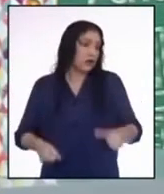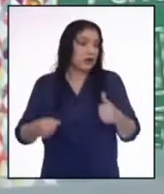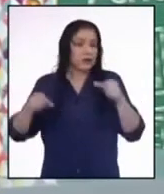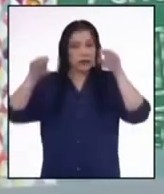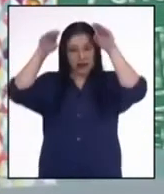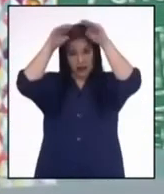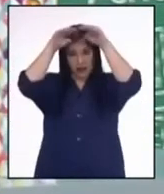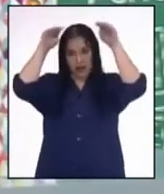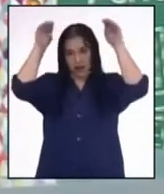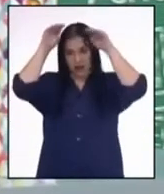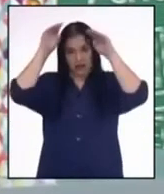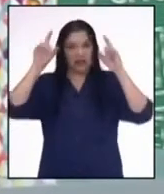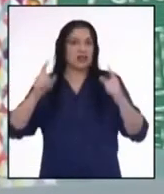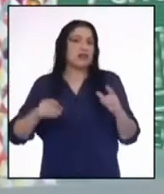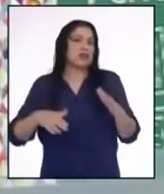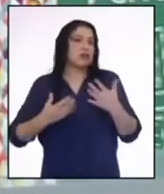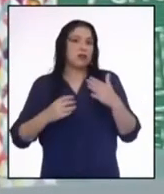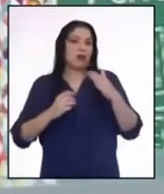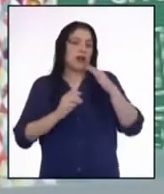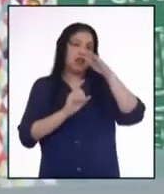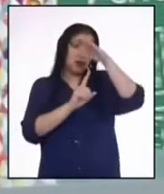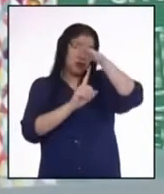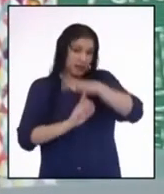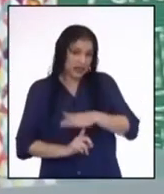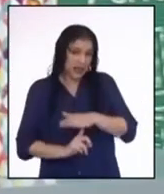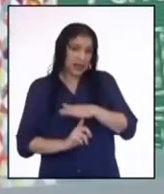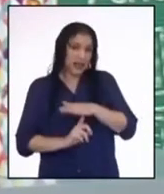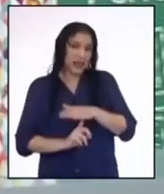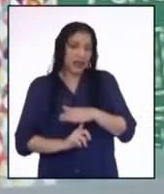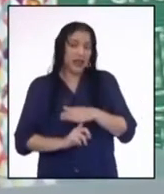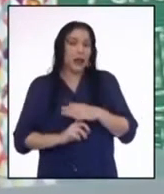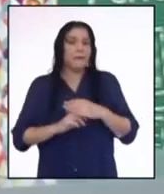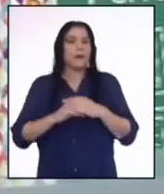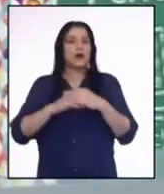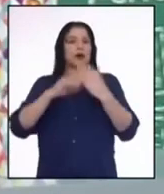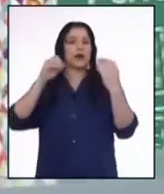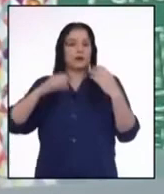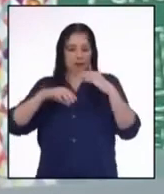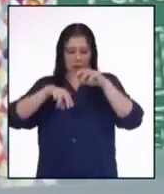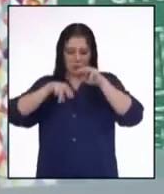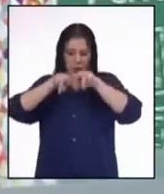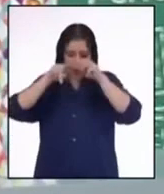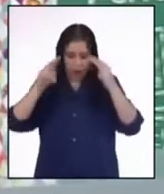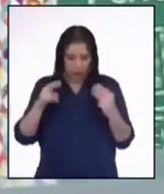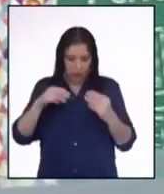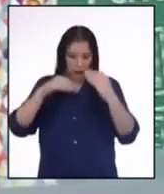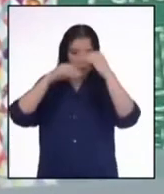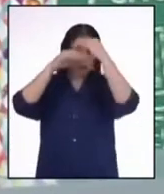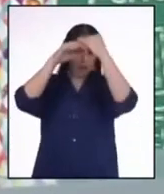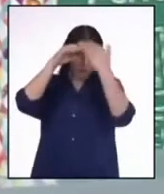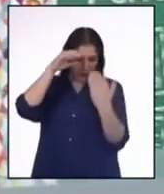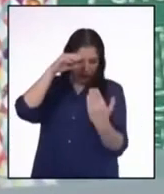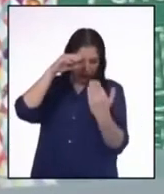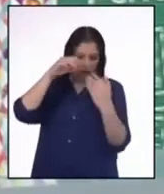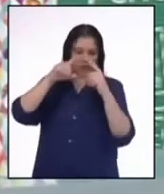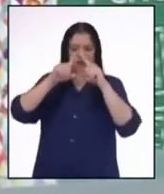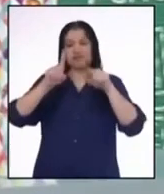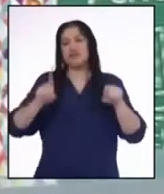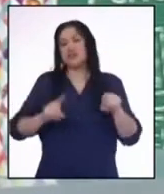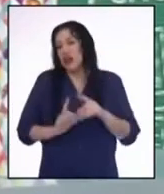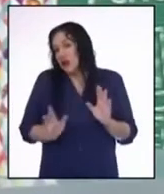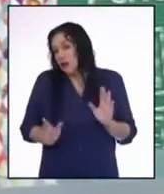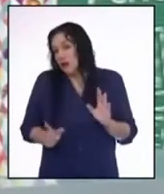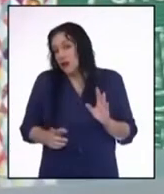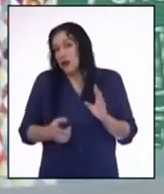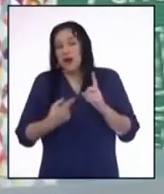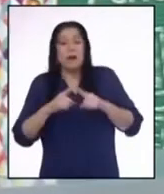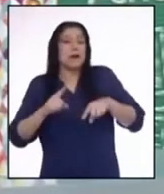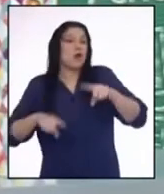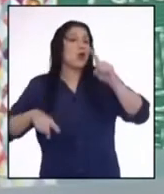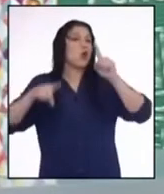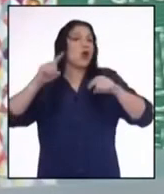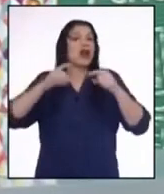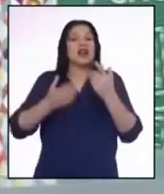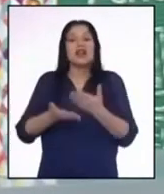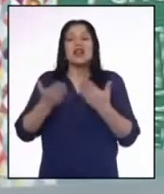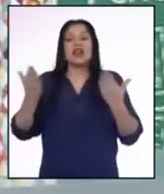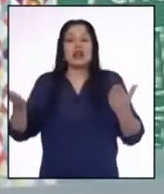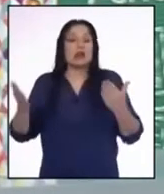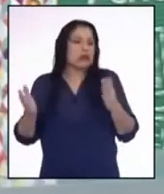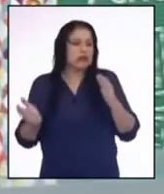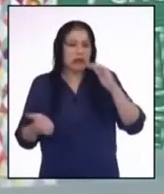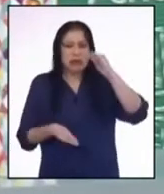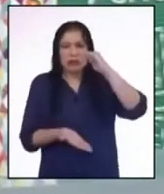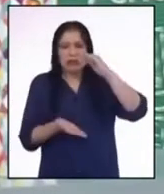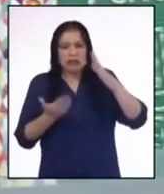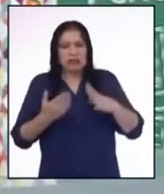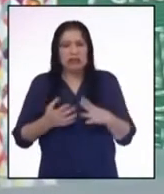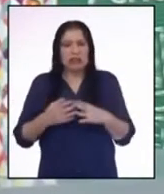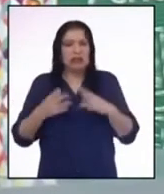techo quizás no puede aplastar a la persona, porque queda sujetado por el mueble y produce el dichoso triángulo. Pero cualquier objeto de menor tamaño